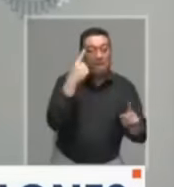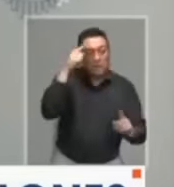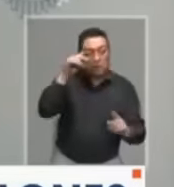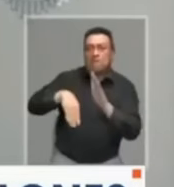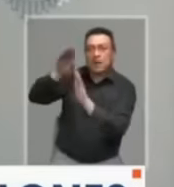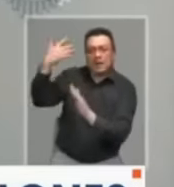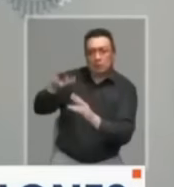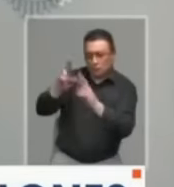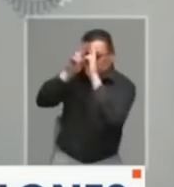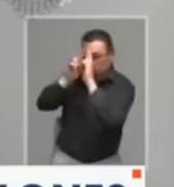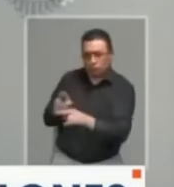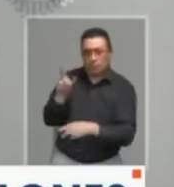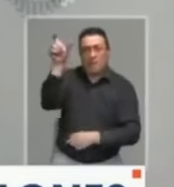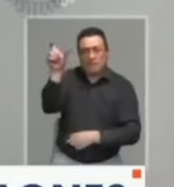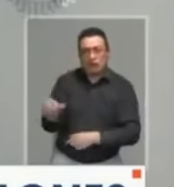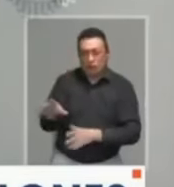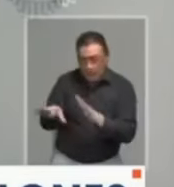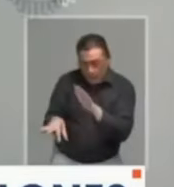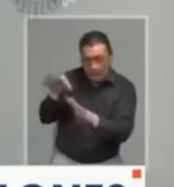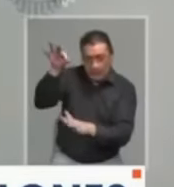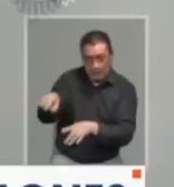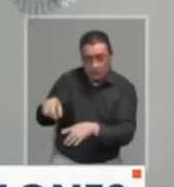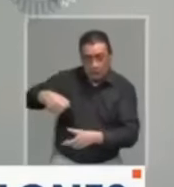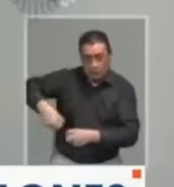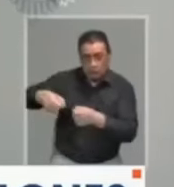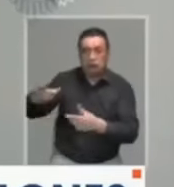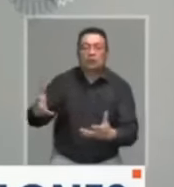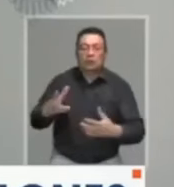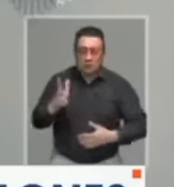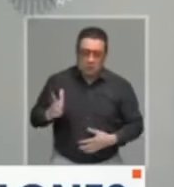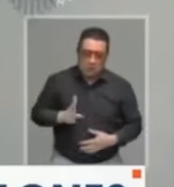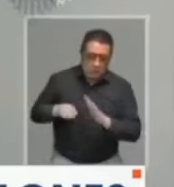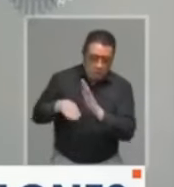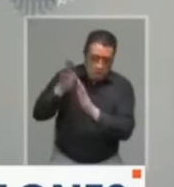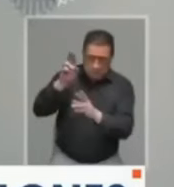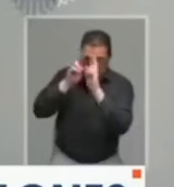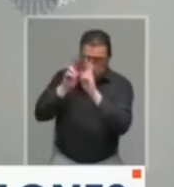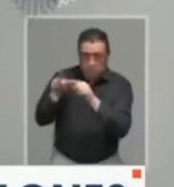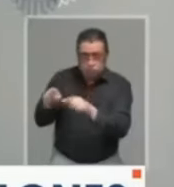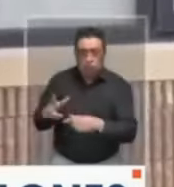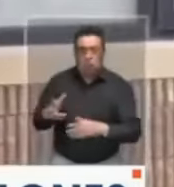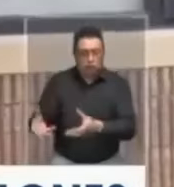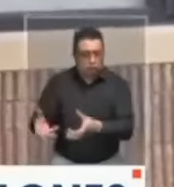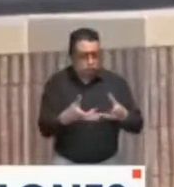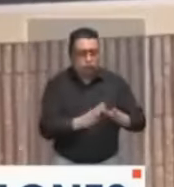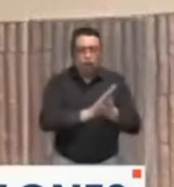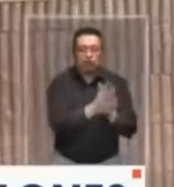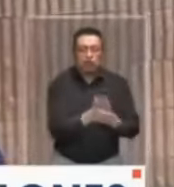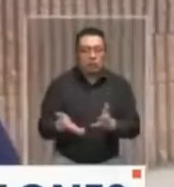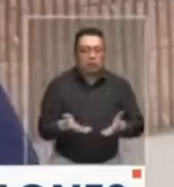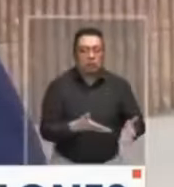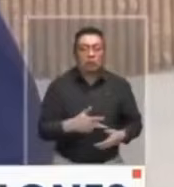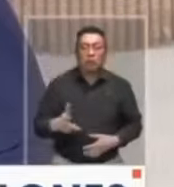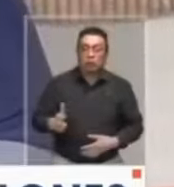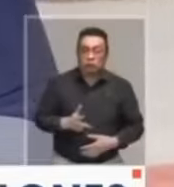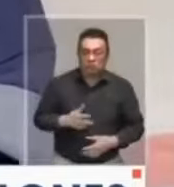destacar que la persona que encontró este bolso actuó con total honestidad entregando esto de manera íntegra. Acto de honestidad que se ha visto